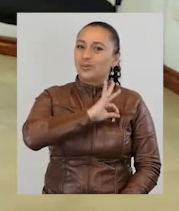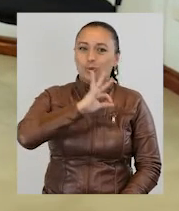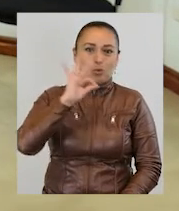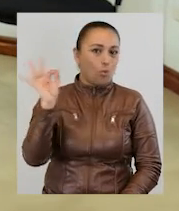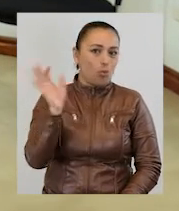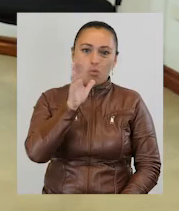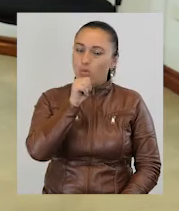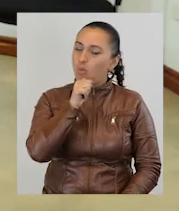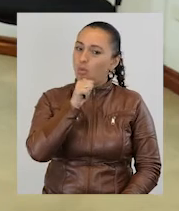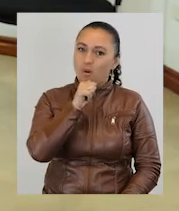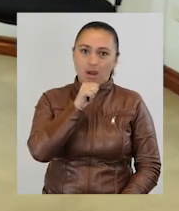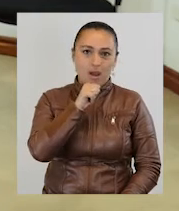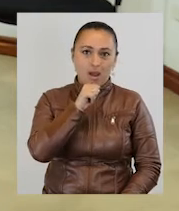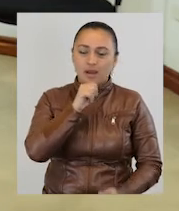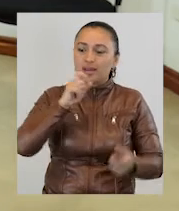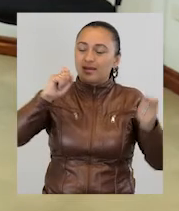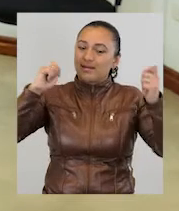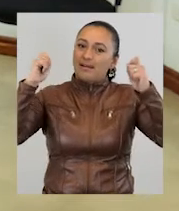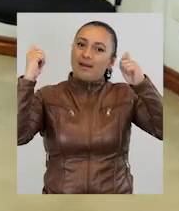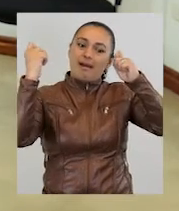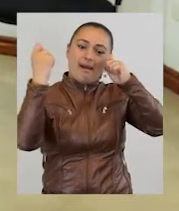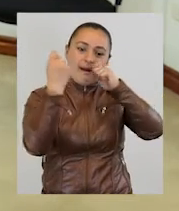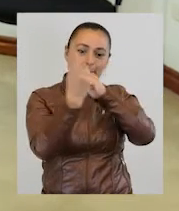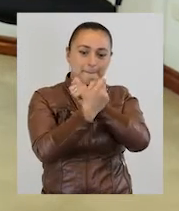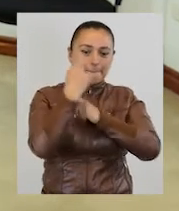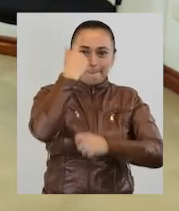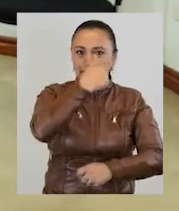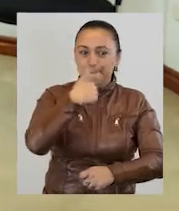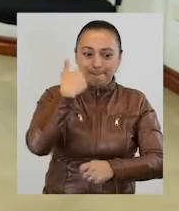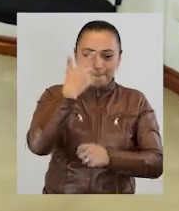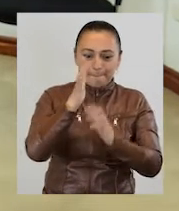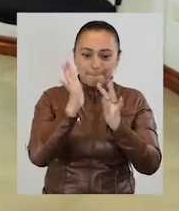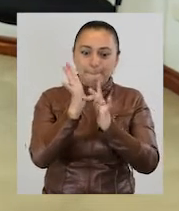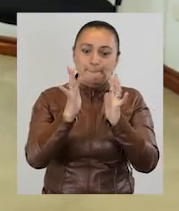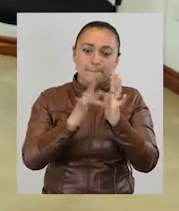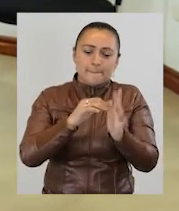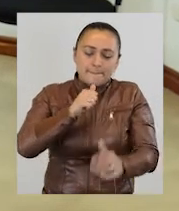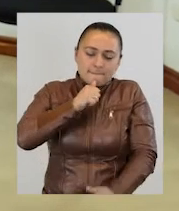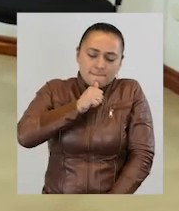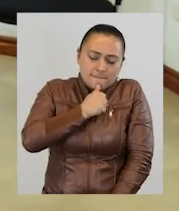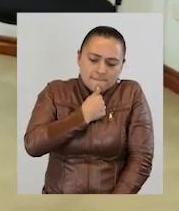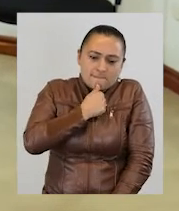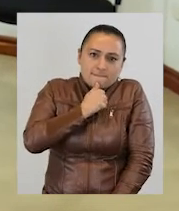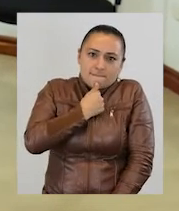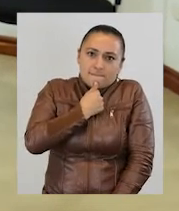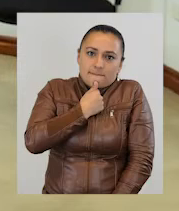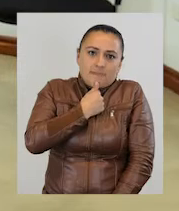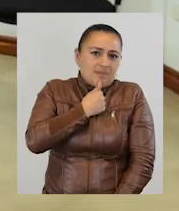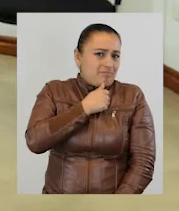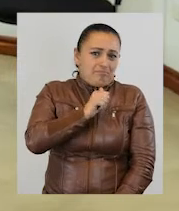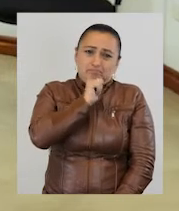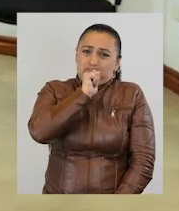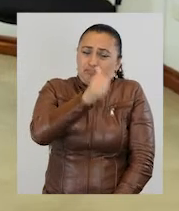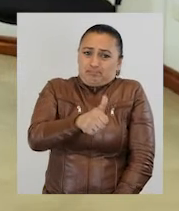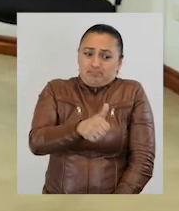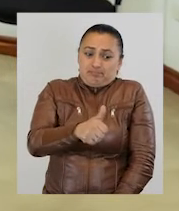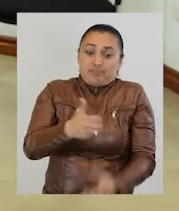confesar que no hemos logrado limpiar ni transfigurar el rostro de Jesús que